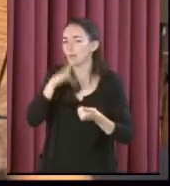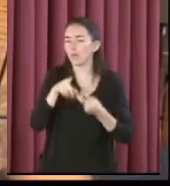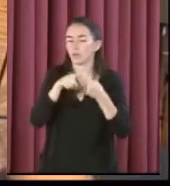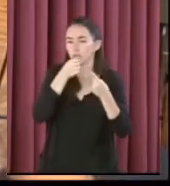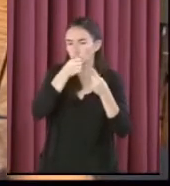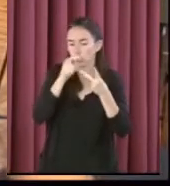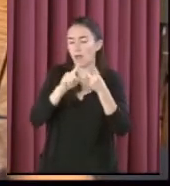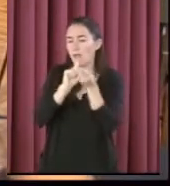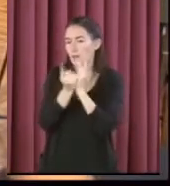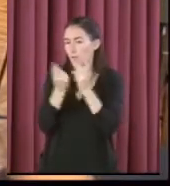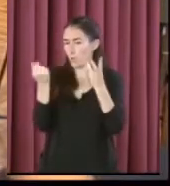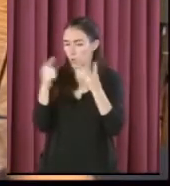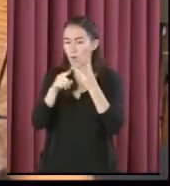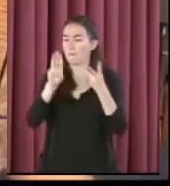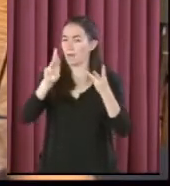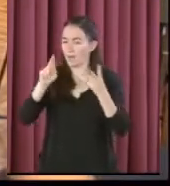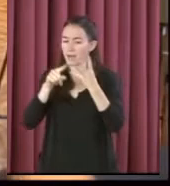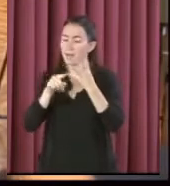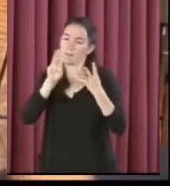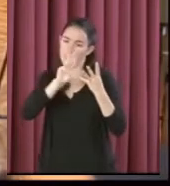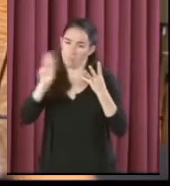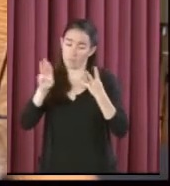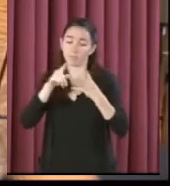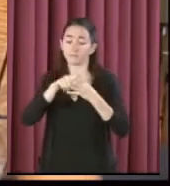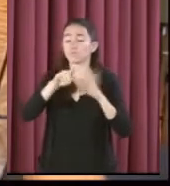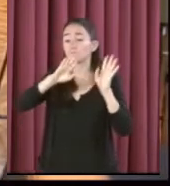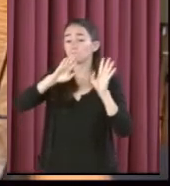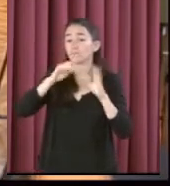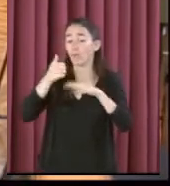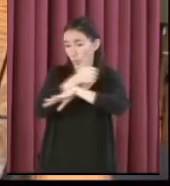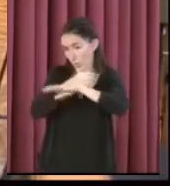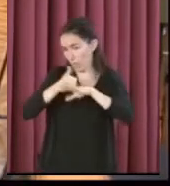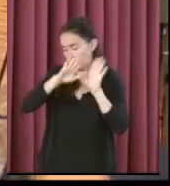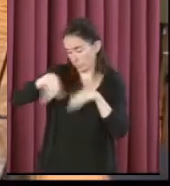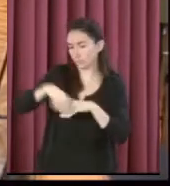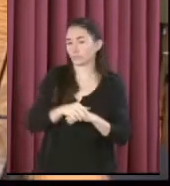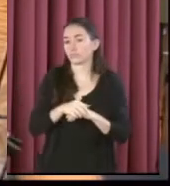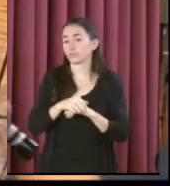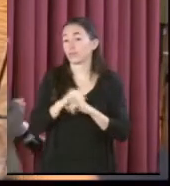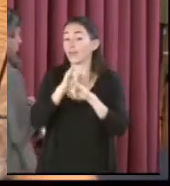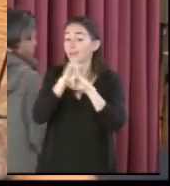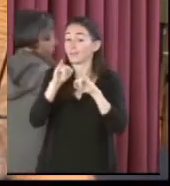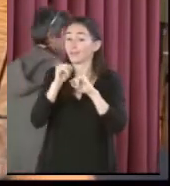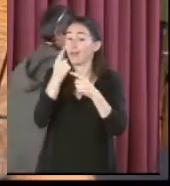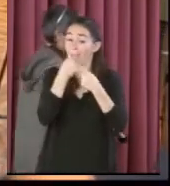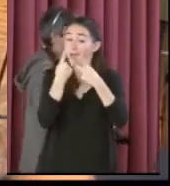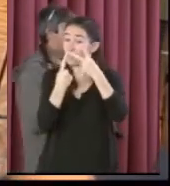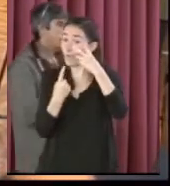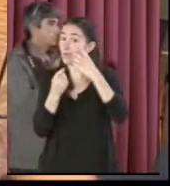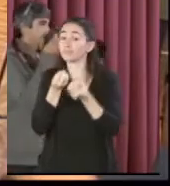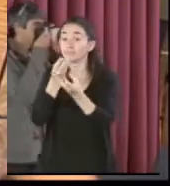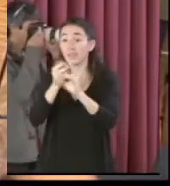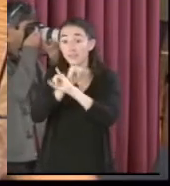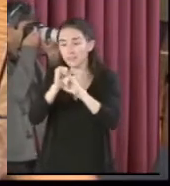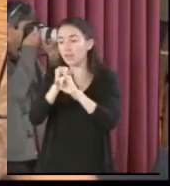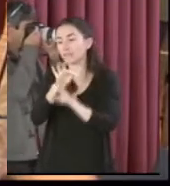Logroño, Ciudadanos, Mixto y Popular. Al término de cada intervención de los portavoces de los grupos de la oposición, contestará la señora alcaldesa, existiendo la